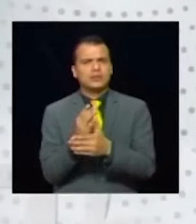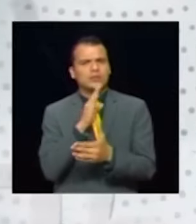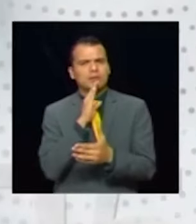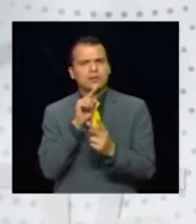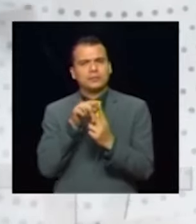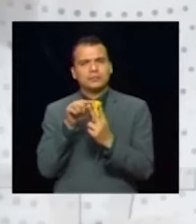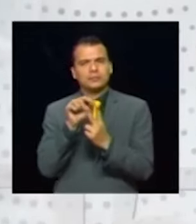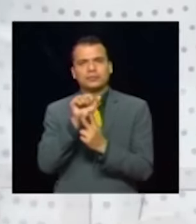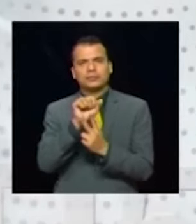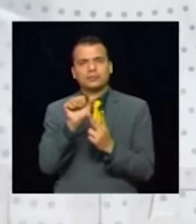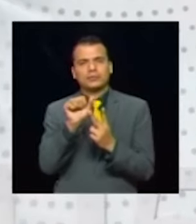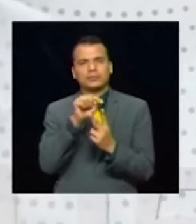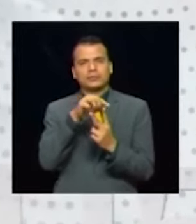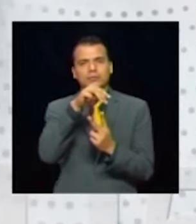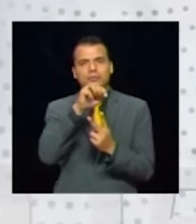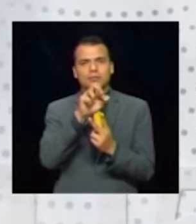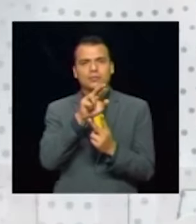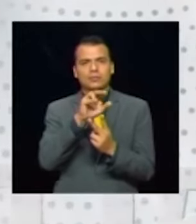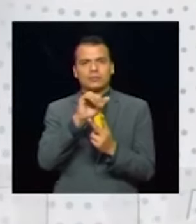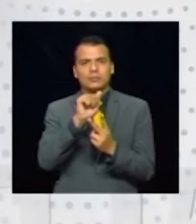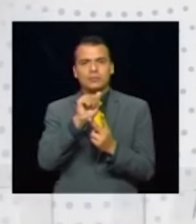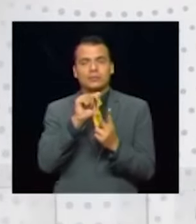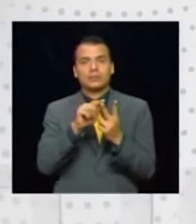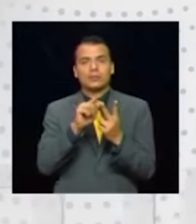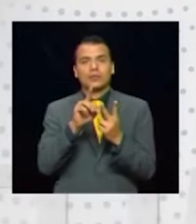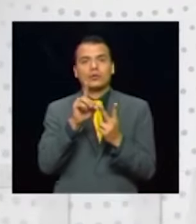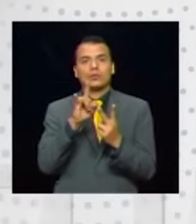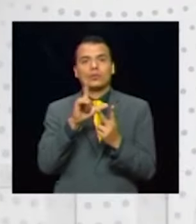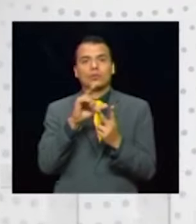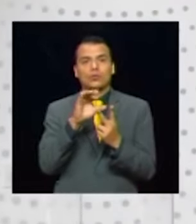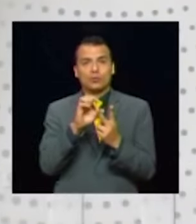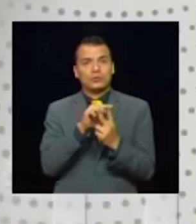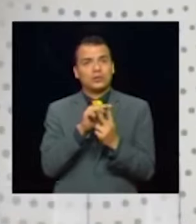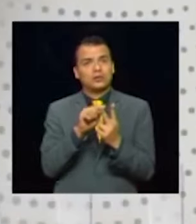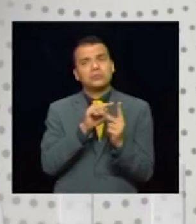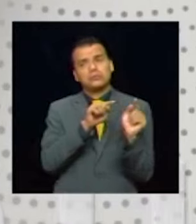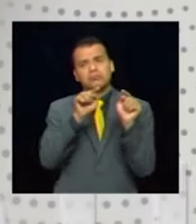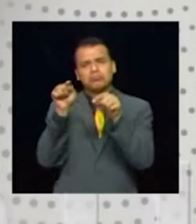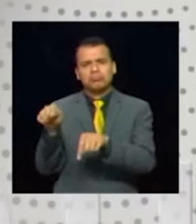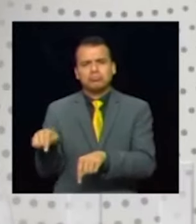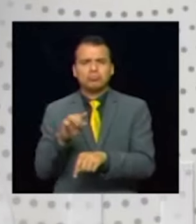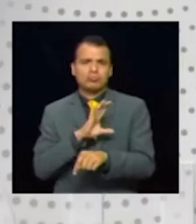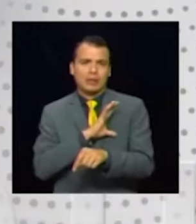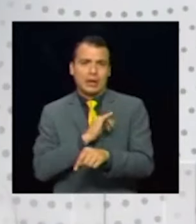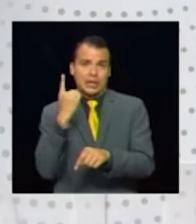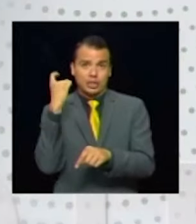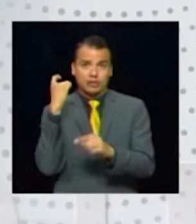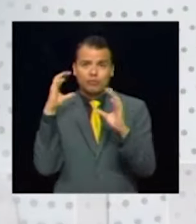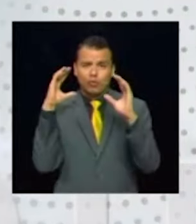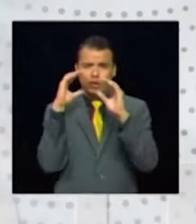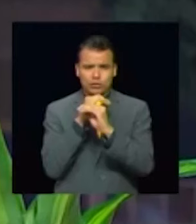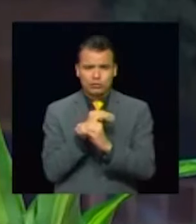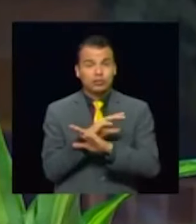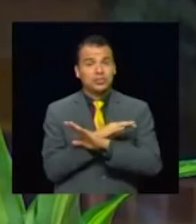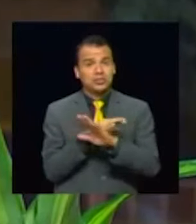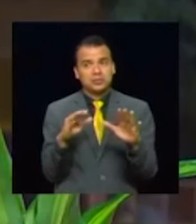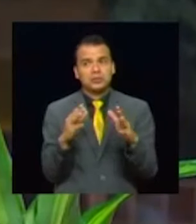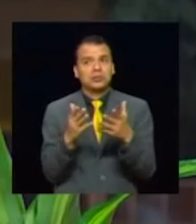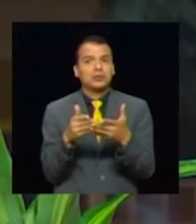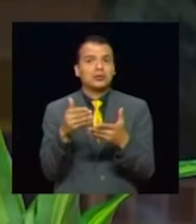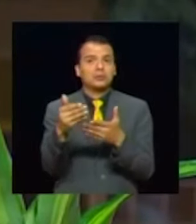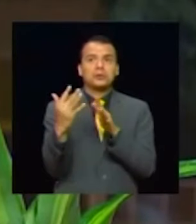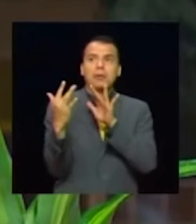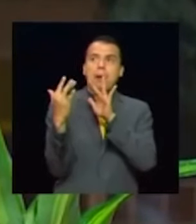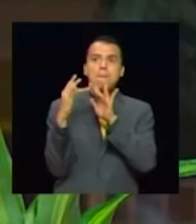Marcela Rodríguez. Según denuncian sus familiares, ambas habrían viajado hasta la capital del Valle anoche, momento en el cual se perdió